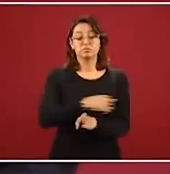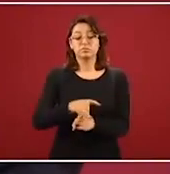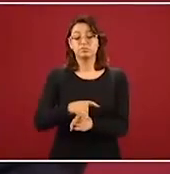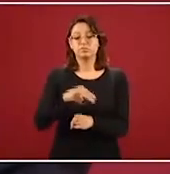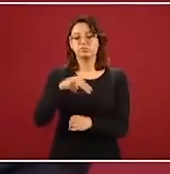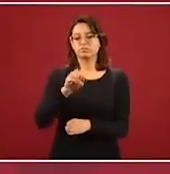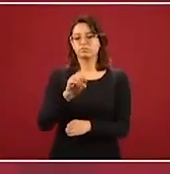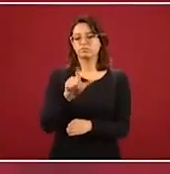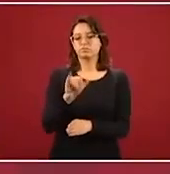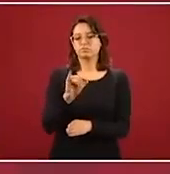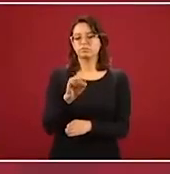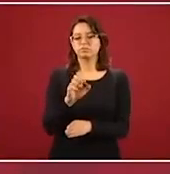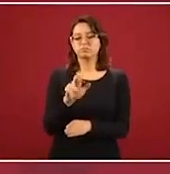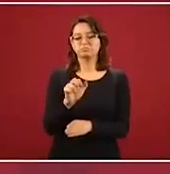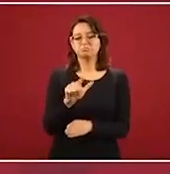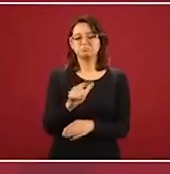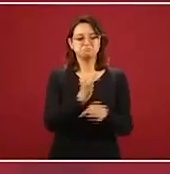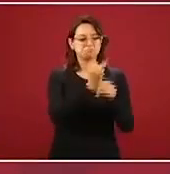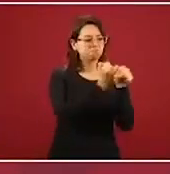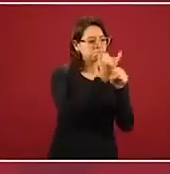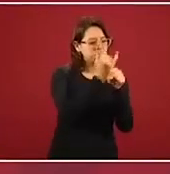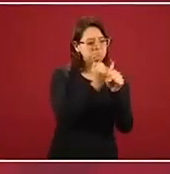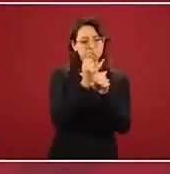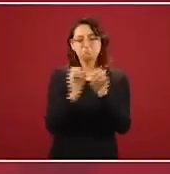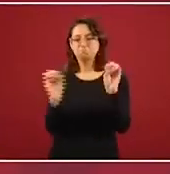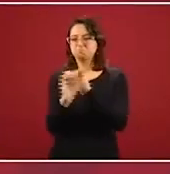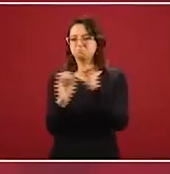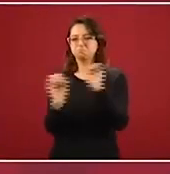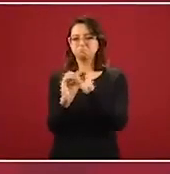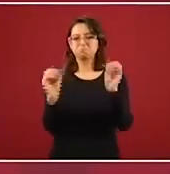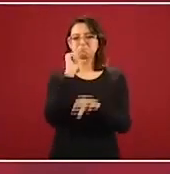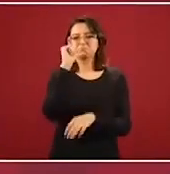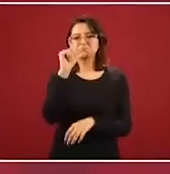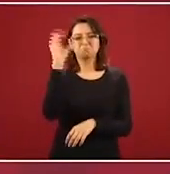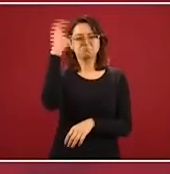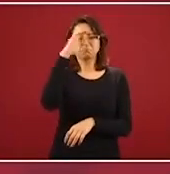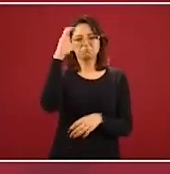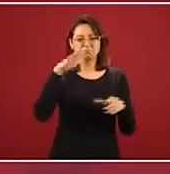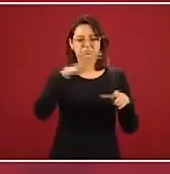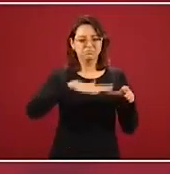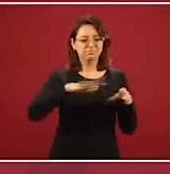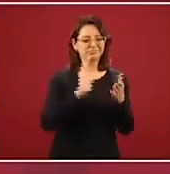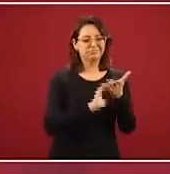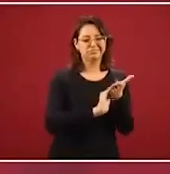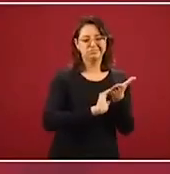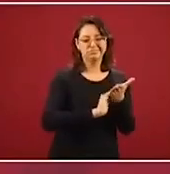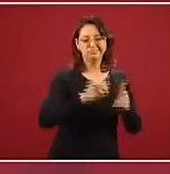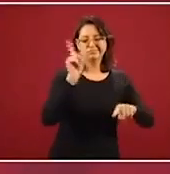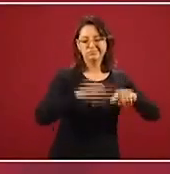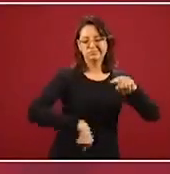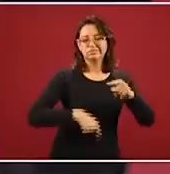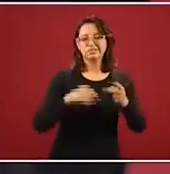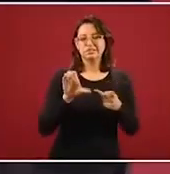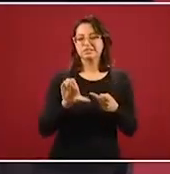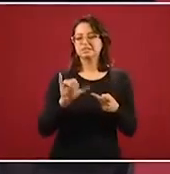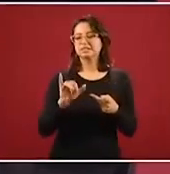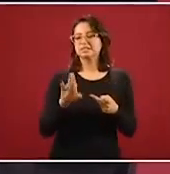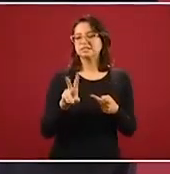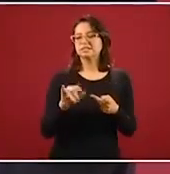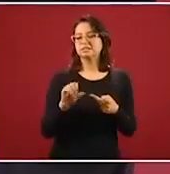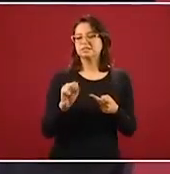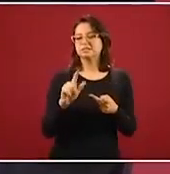borró todo, o sea, las ciencias sociales, bueno, quitaron el civismo, la